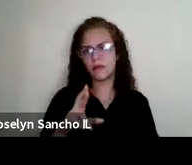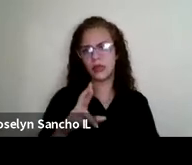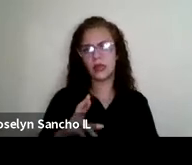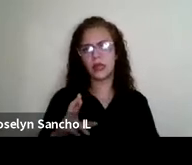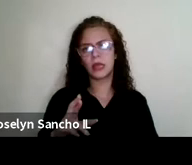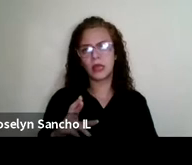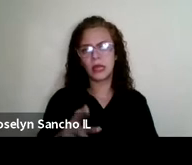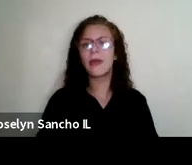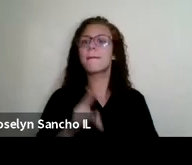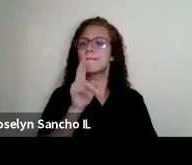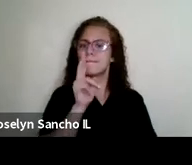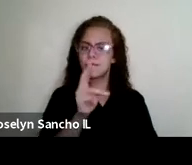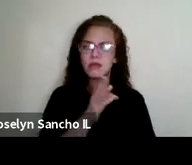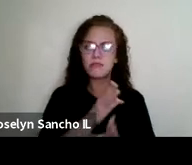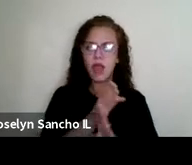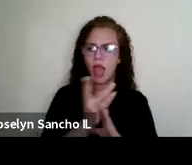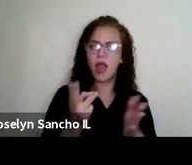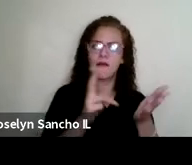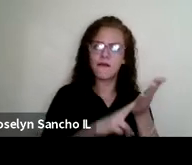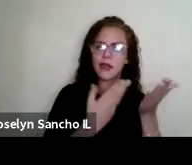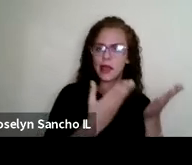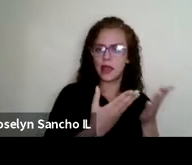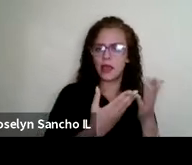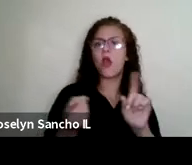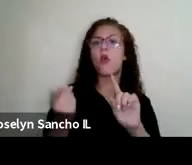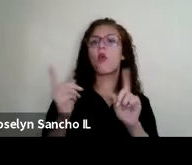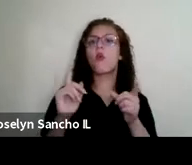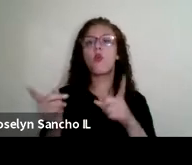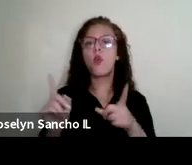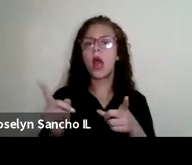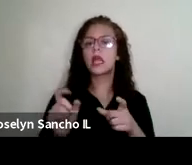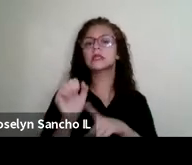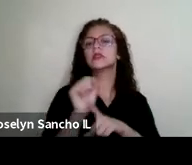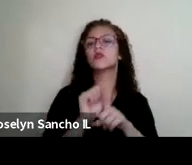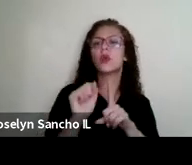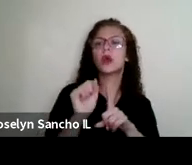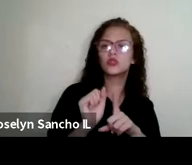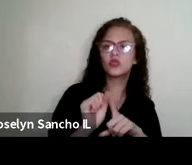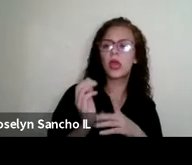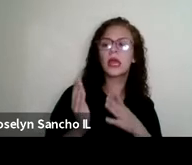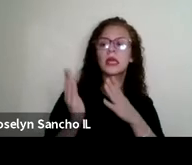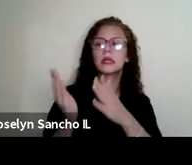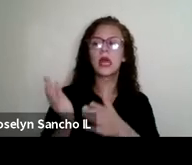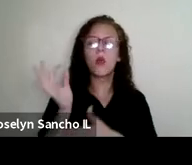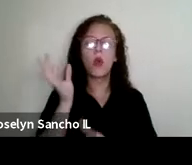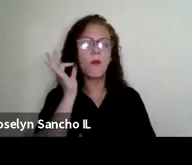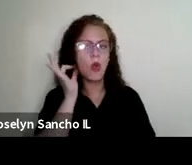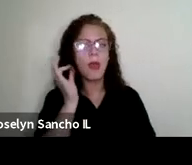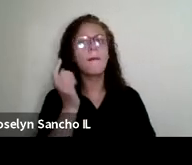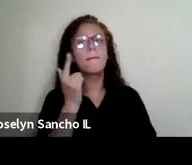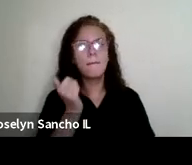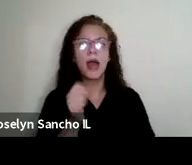en las mismas carreras, ¿verdad? En cuáles son las condiciones que se le están dando las chicas